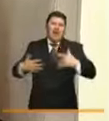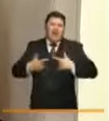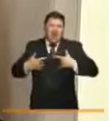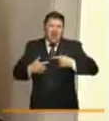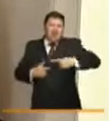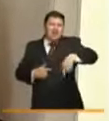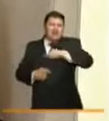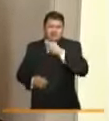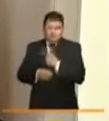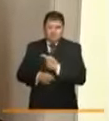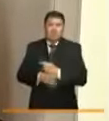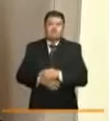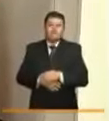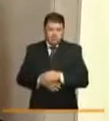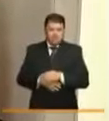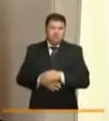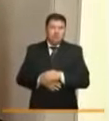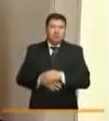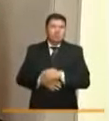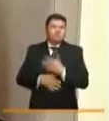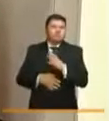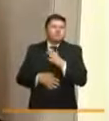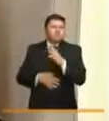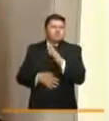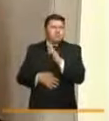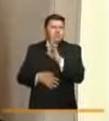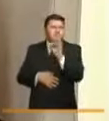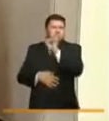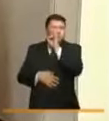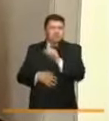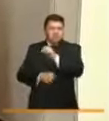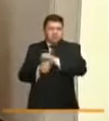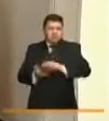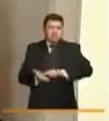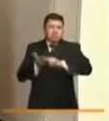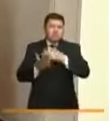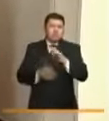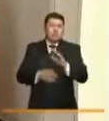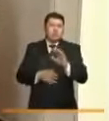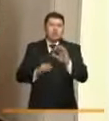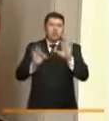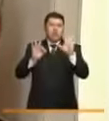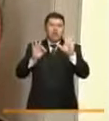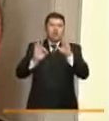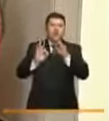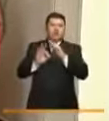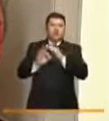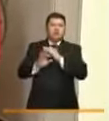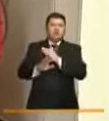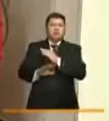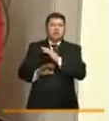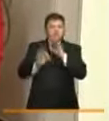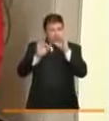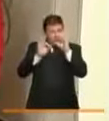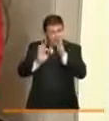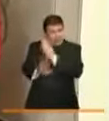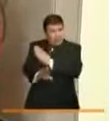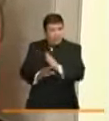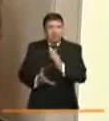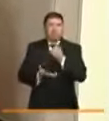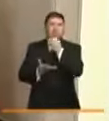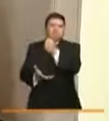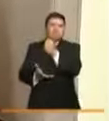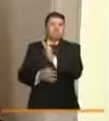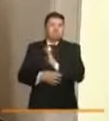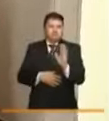víctimas, presidente, cada uno un promedio su reparación de 8 millones de pesos. Y vamos a